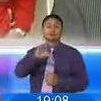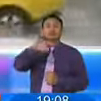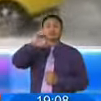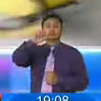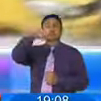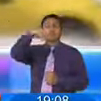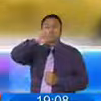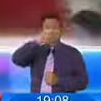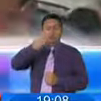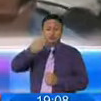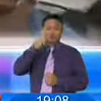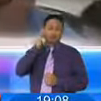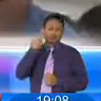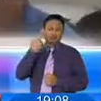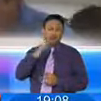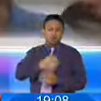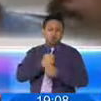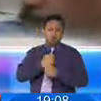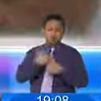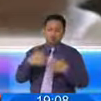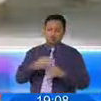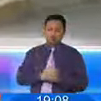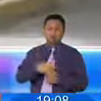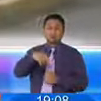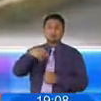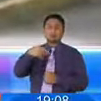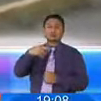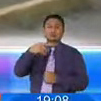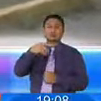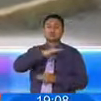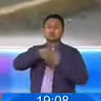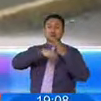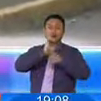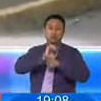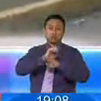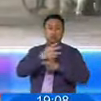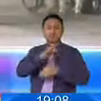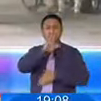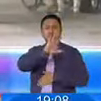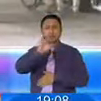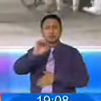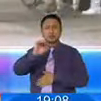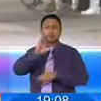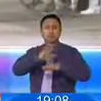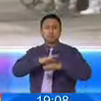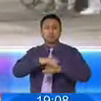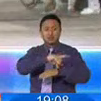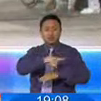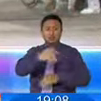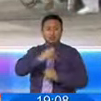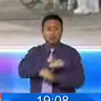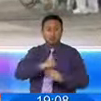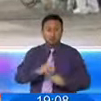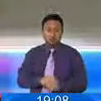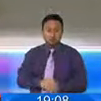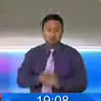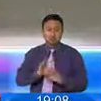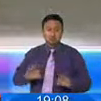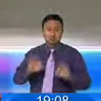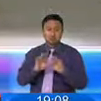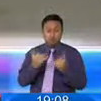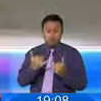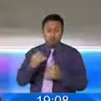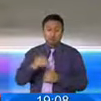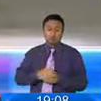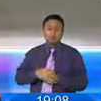Camacho, a nivel nacional han existido cerca de 50 amenazas de bombas, por lo que es urgente que los gobiernos locales adopten planes de